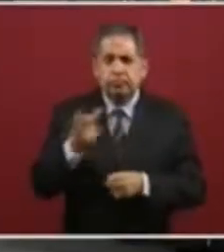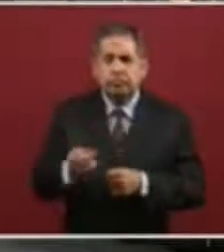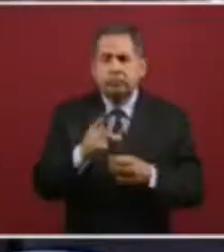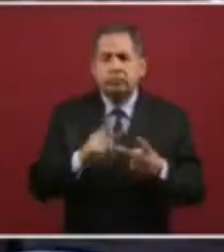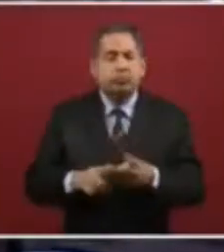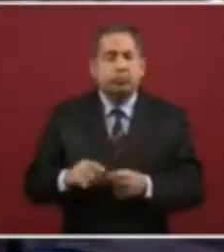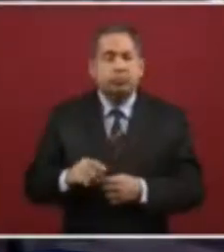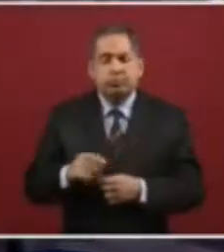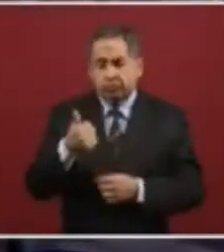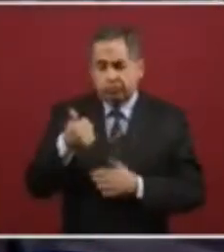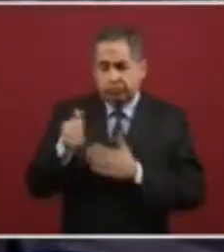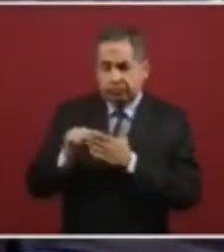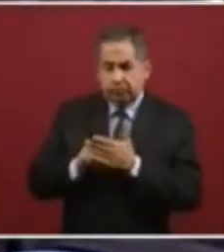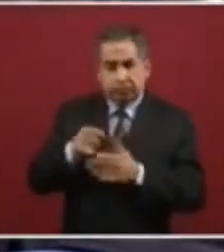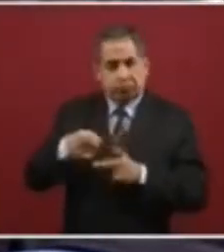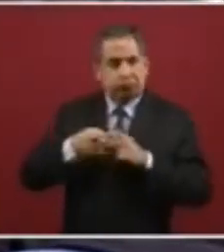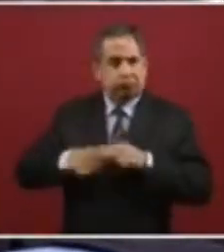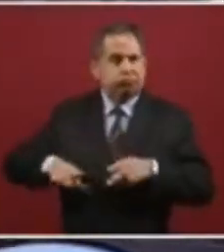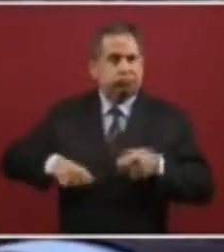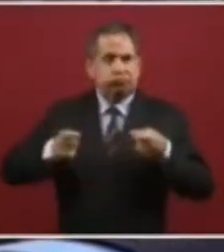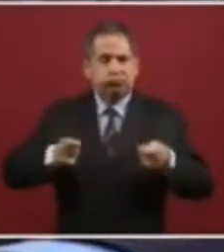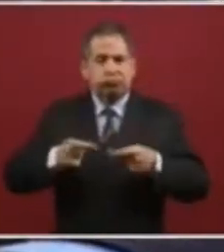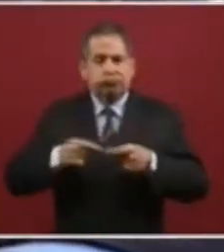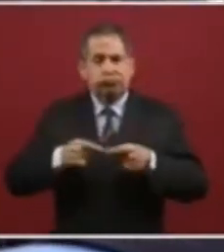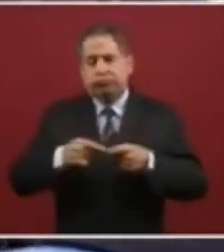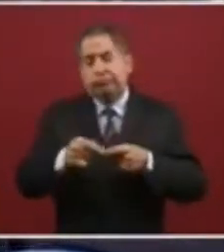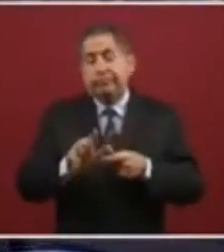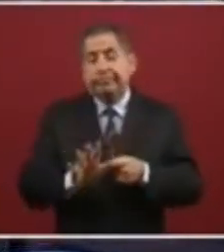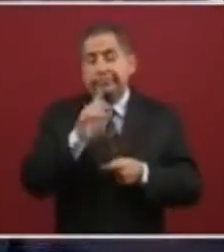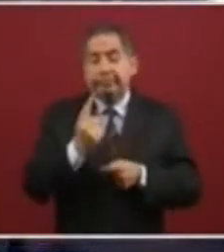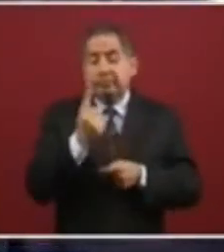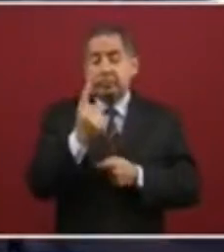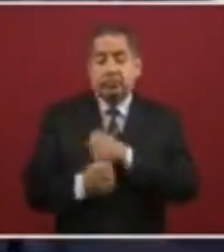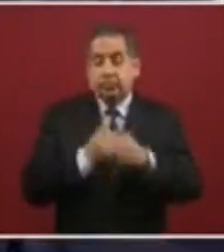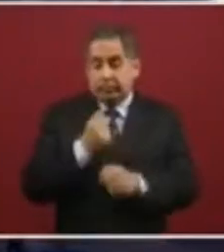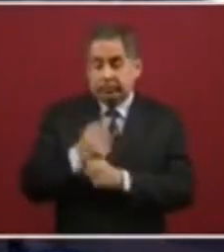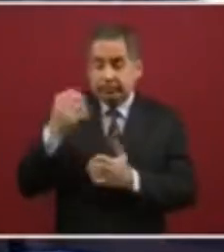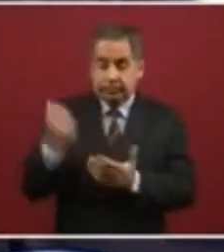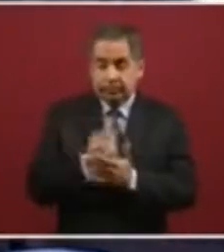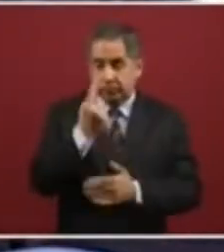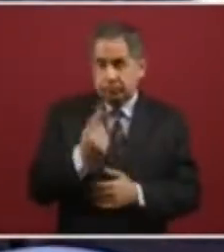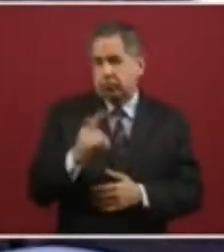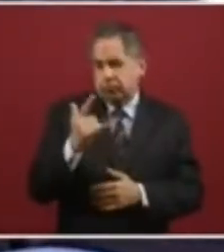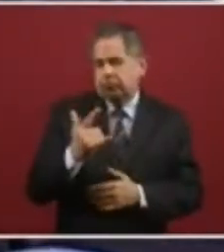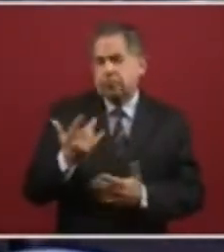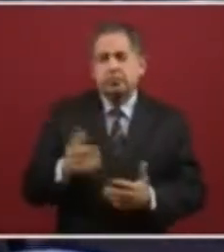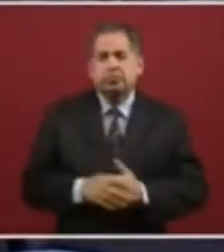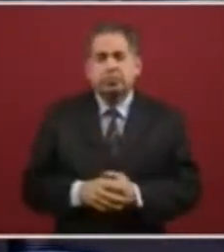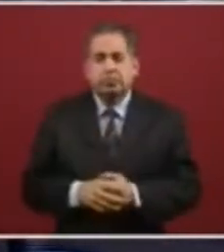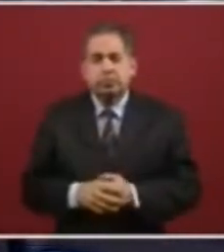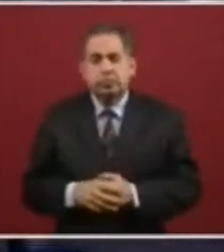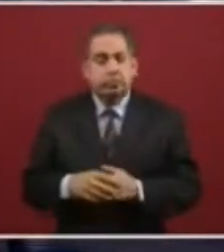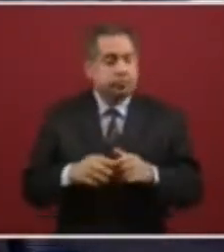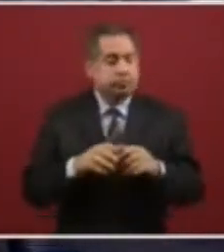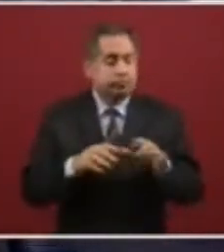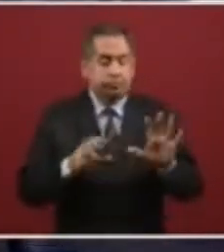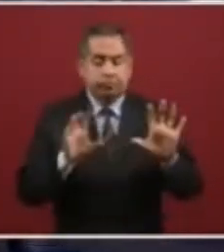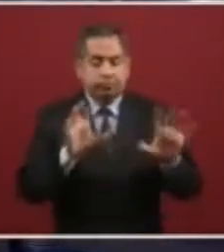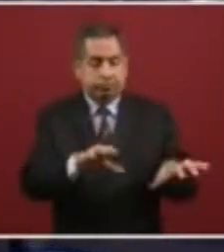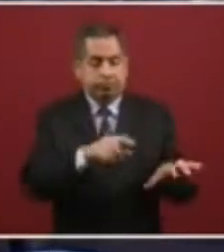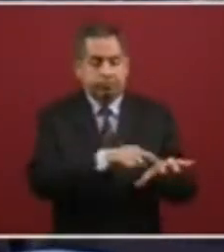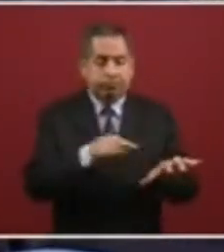A poco más de 6 meses de su gobierno y casi un año de su victoria electoral, el 1 de julio, dos sectores de la sociedad